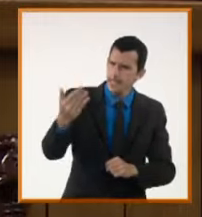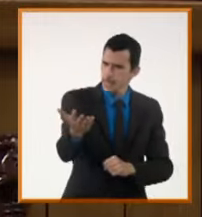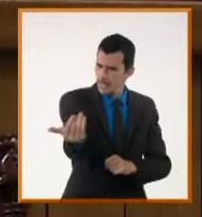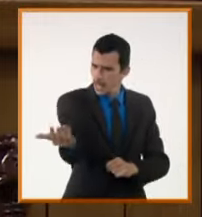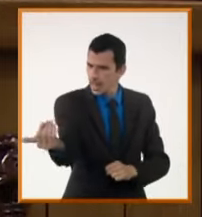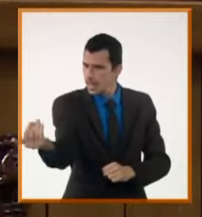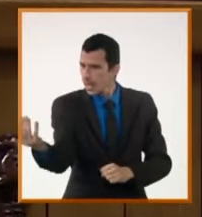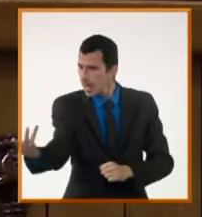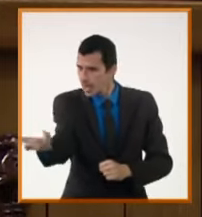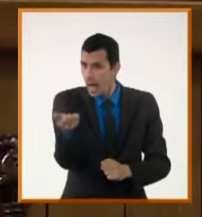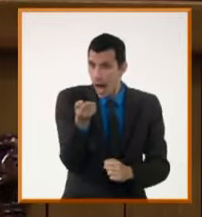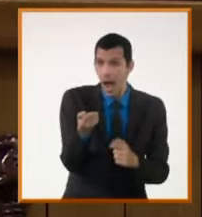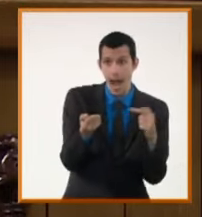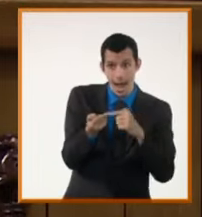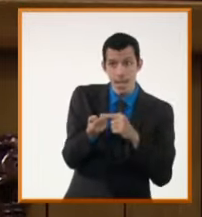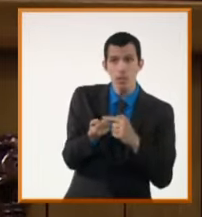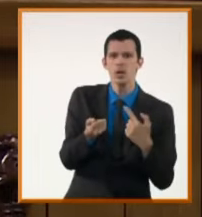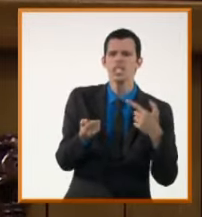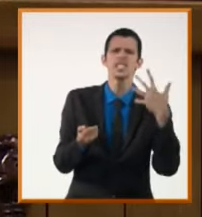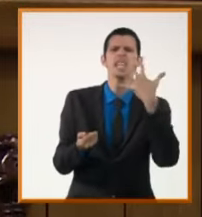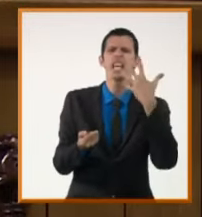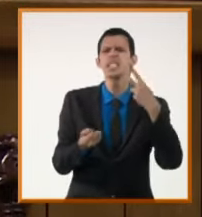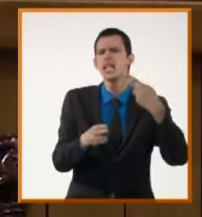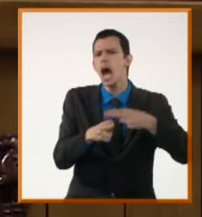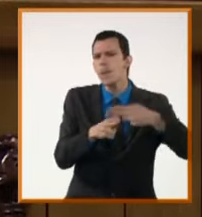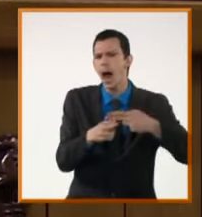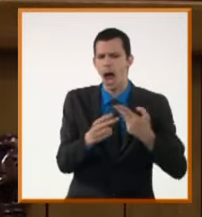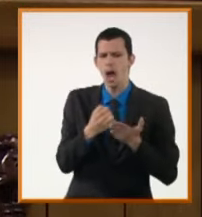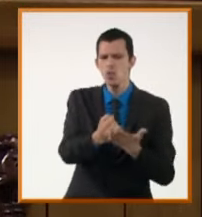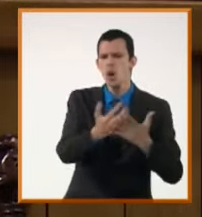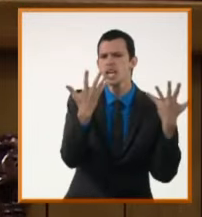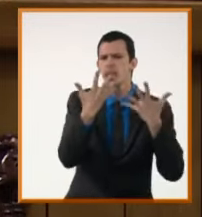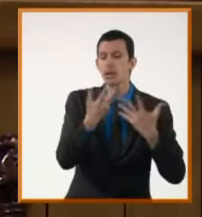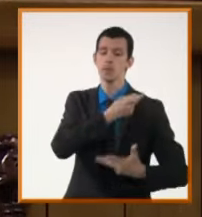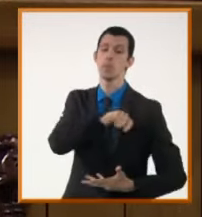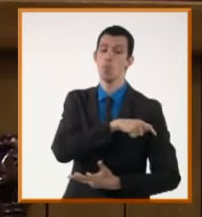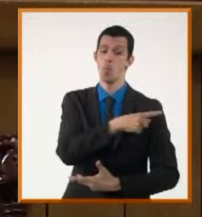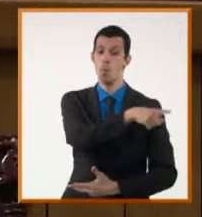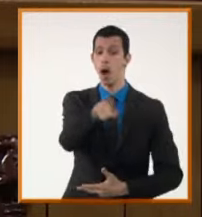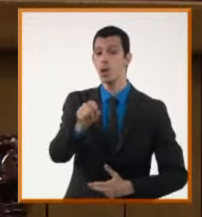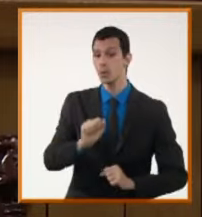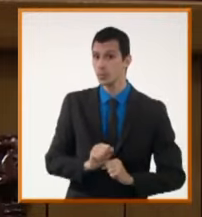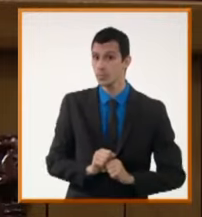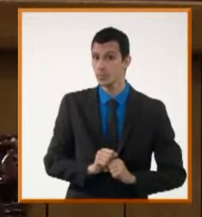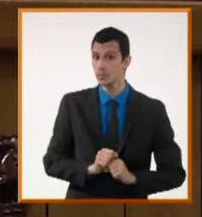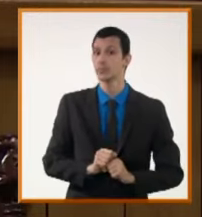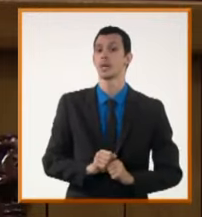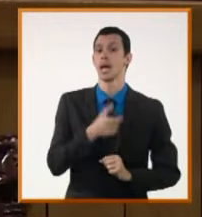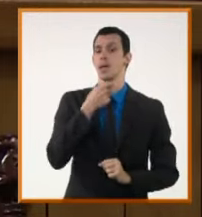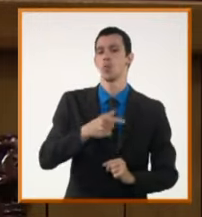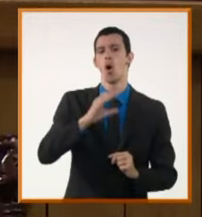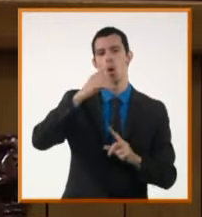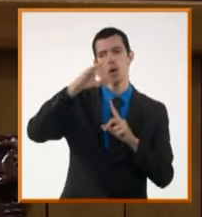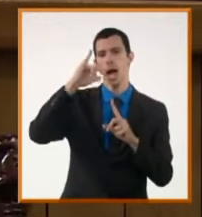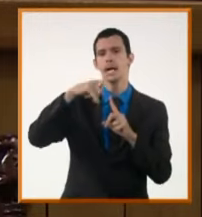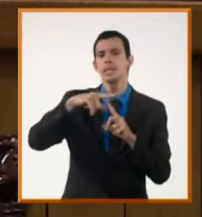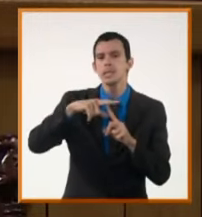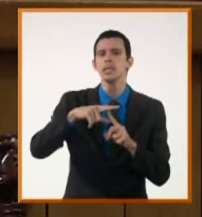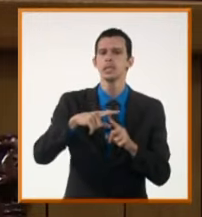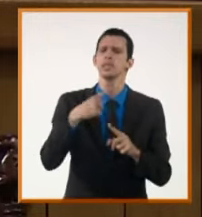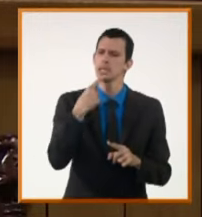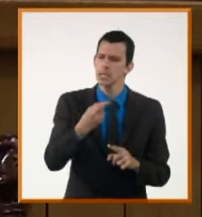veces decimos, bueno, en muchos lugares hemos ido, no, aquí todo el mundo está pagando impuestos. Todos los que tienen que pagar están pagando impuestos. ¿Pero qué cantidad están